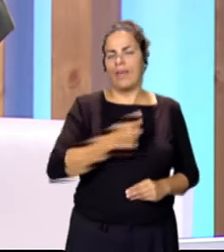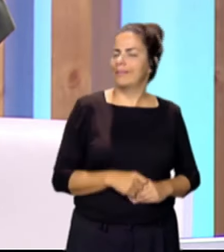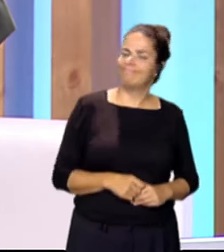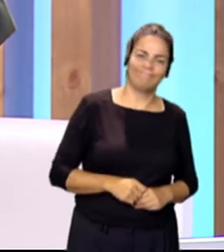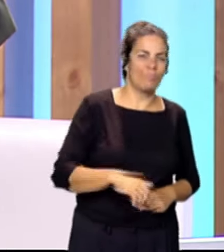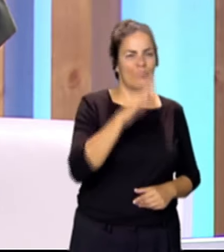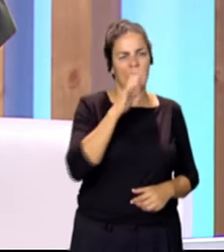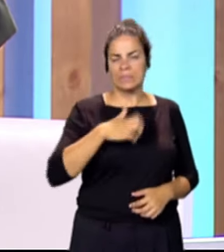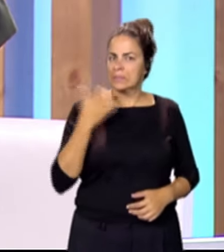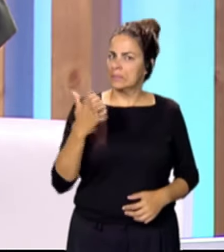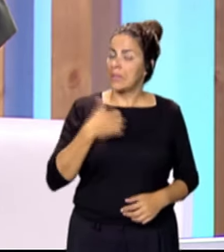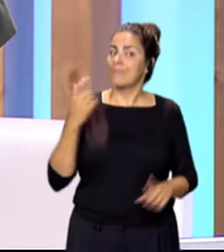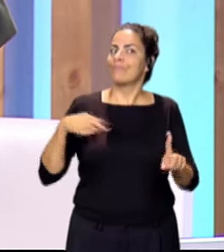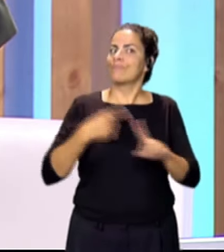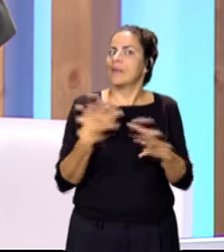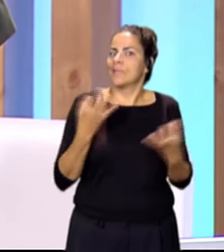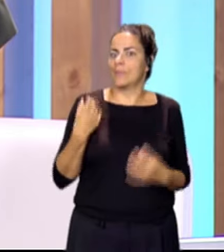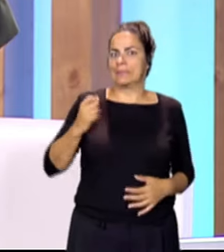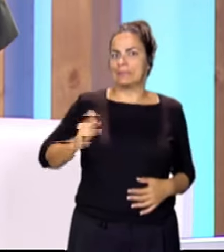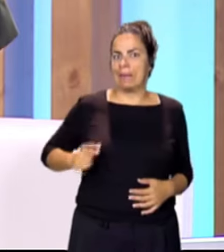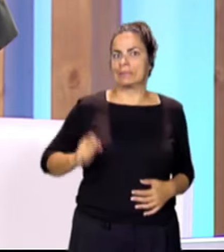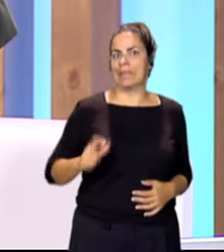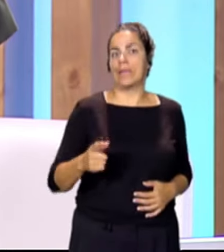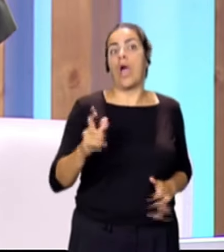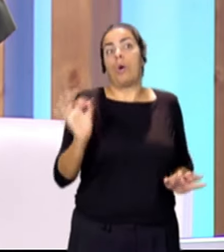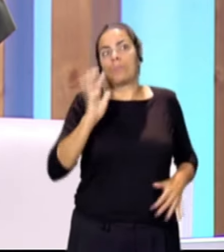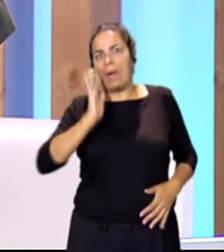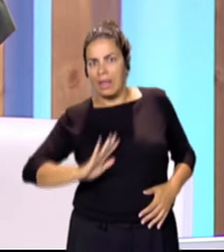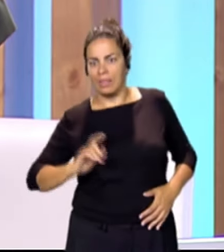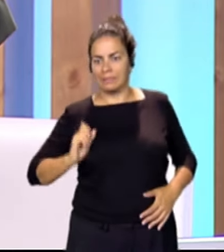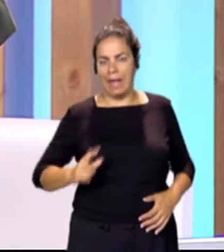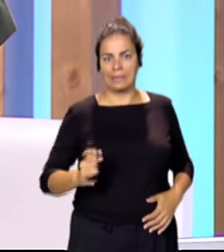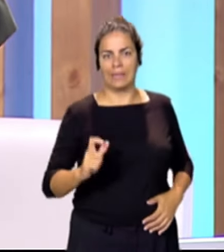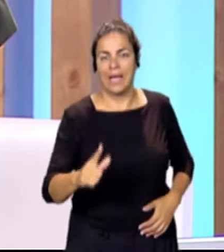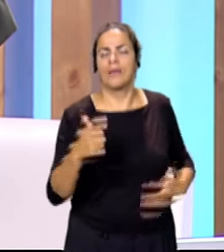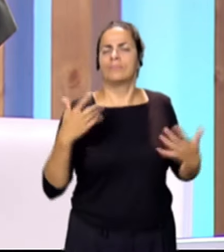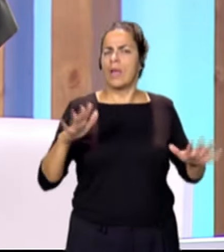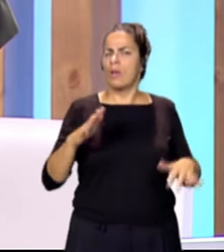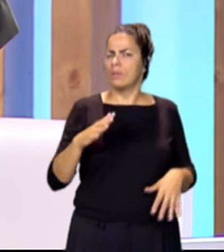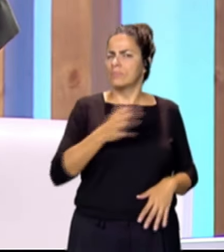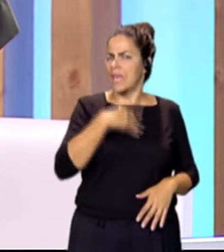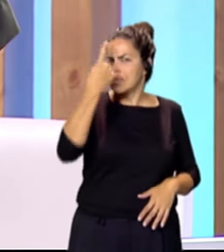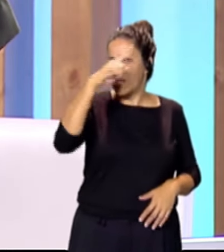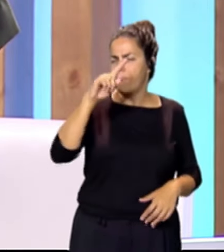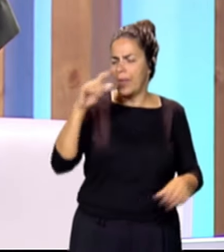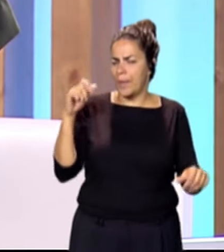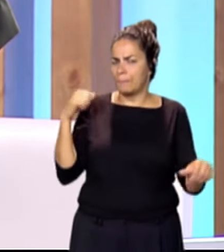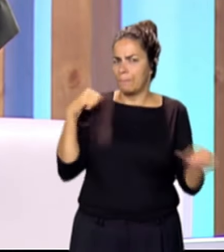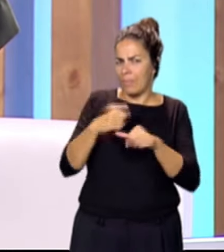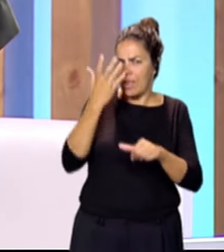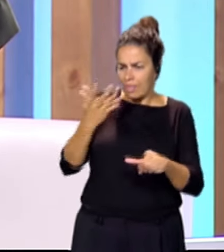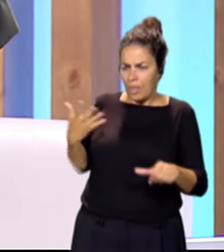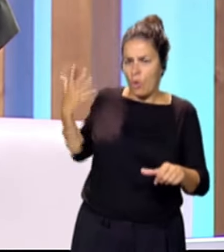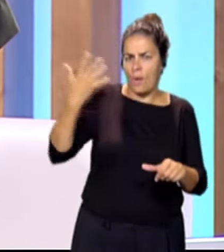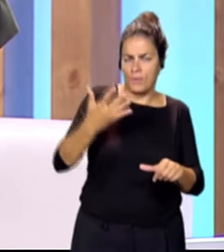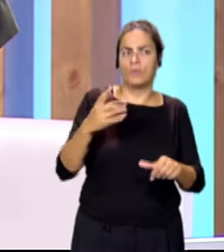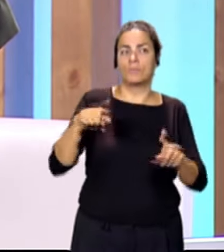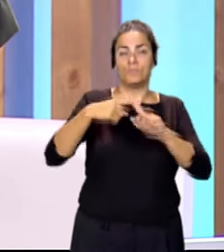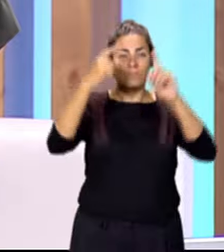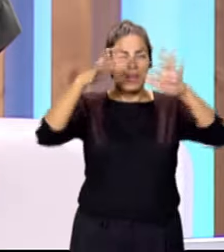es que cada vez lo vivimos con más frecuencia o eso parece pero quieren saber cómo se ha comportado la calima Durante los últimos 5 años y en